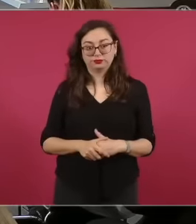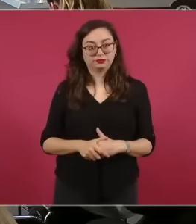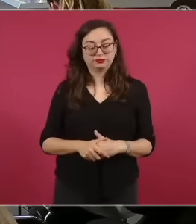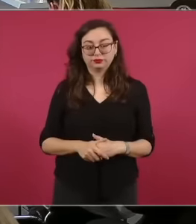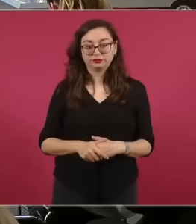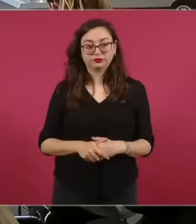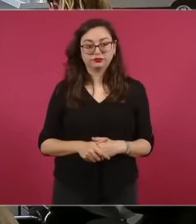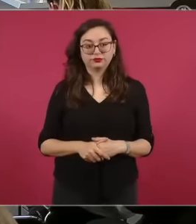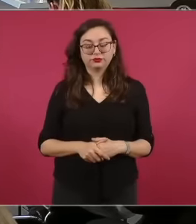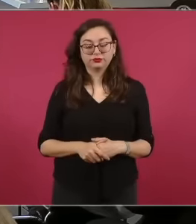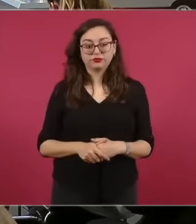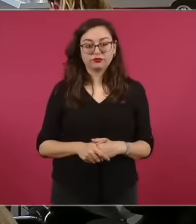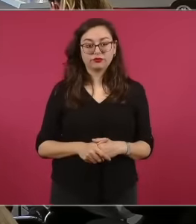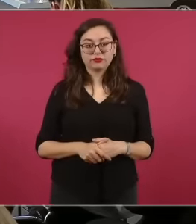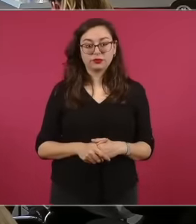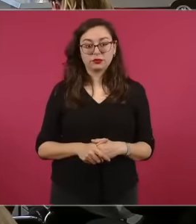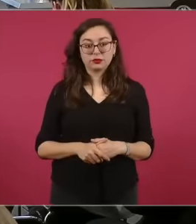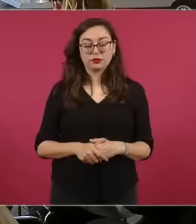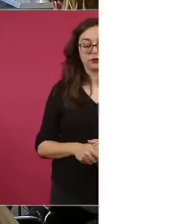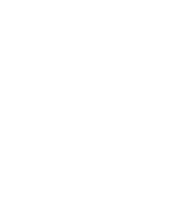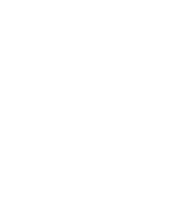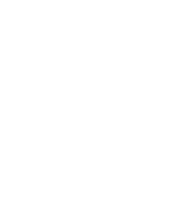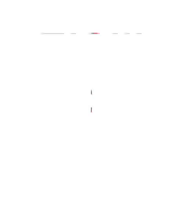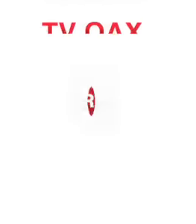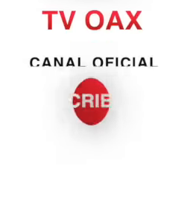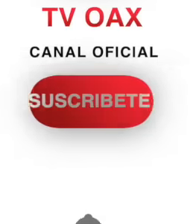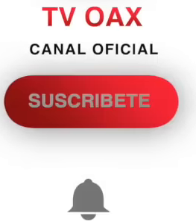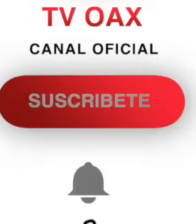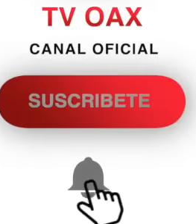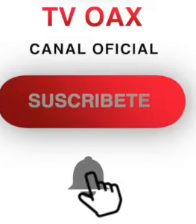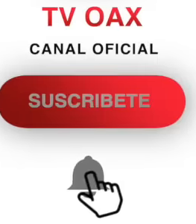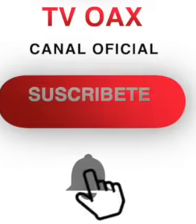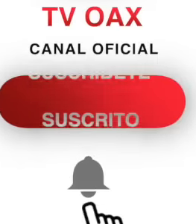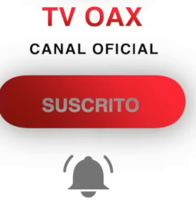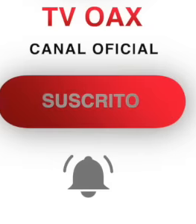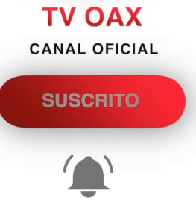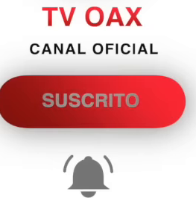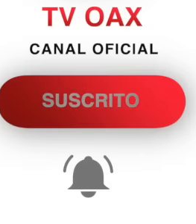Miren, miren cuánto fue la devaluación.